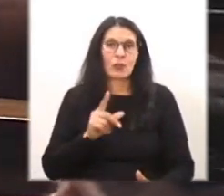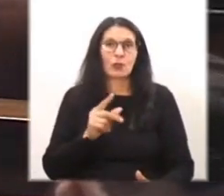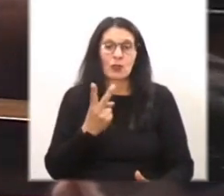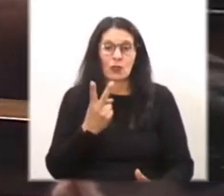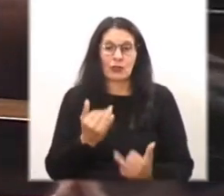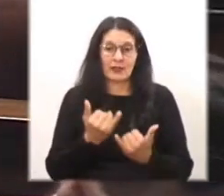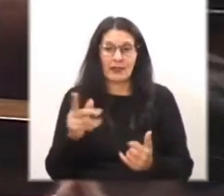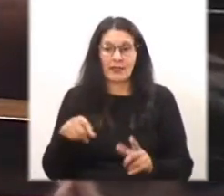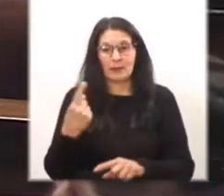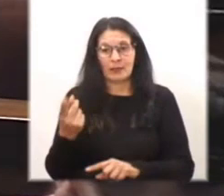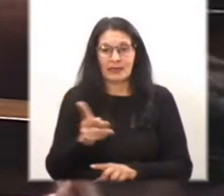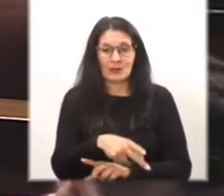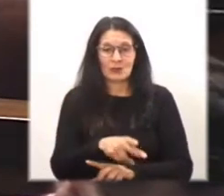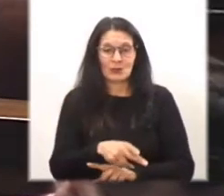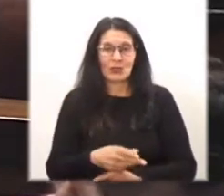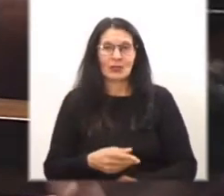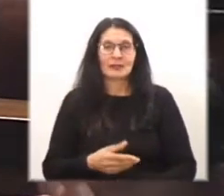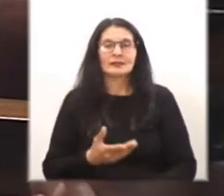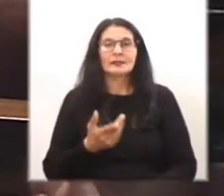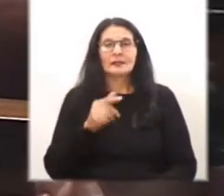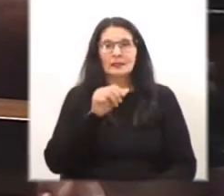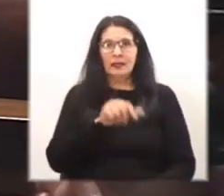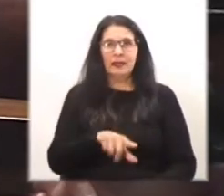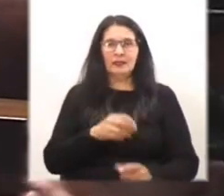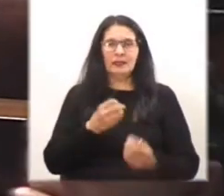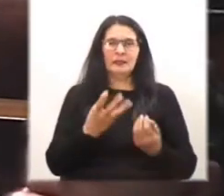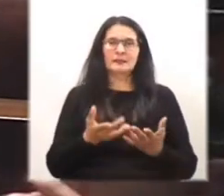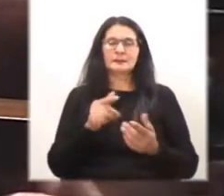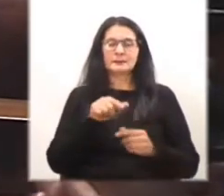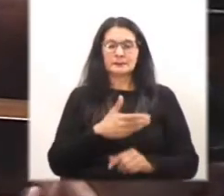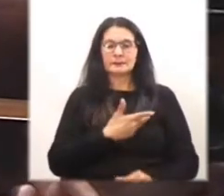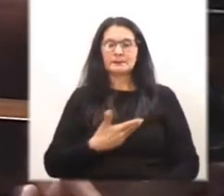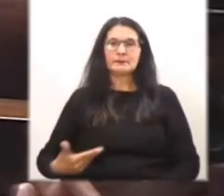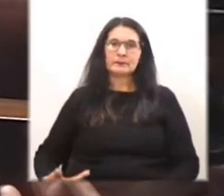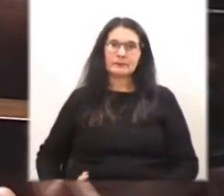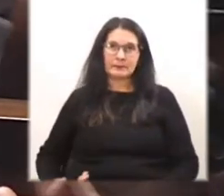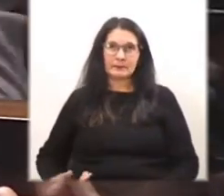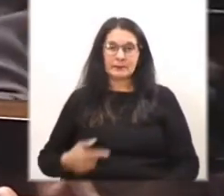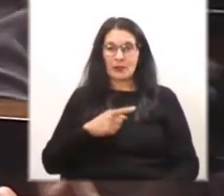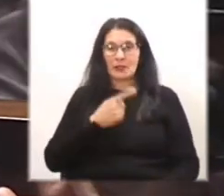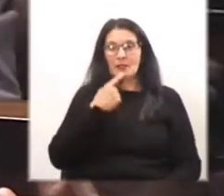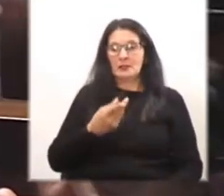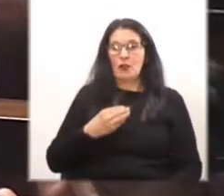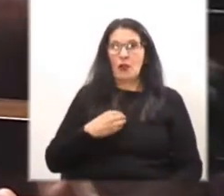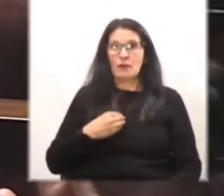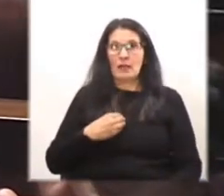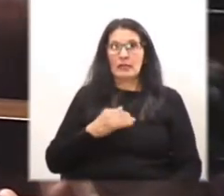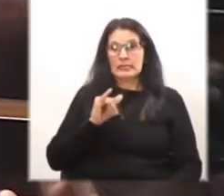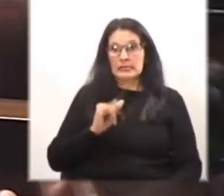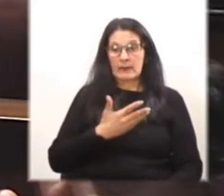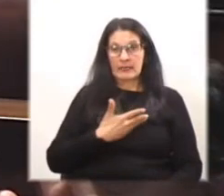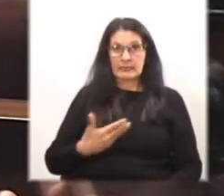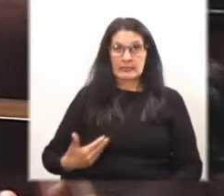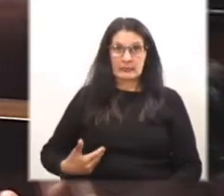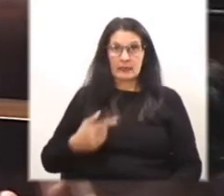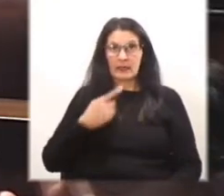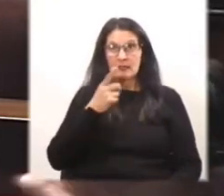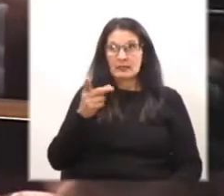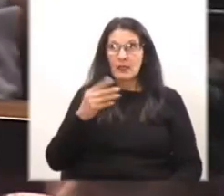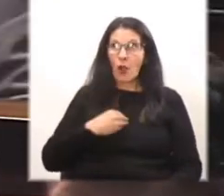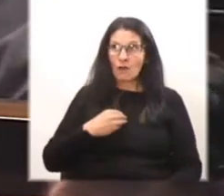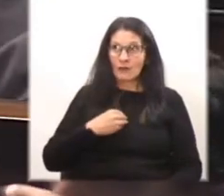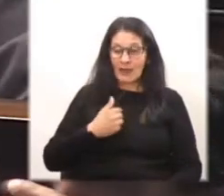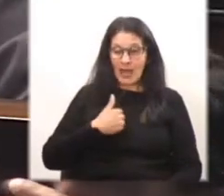Como tanto de los casos donde el presidente de la República confía. Si el presidente de la República dijera que confía en mí, yo me